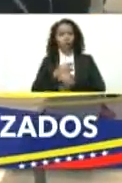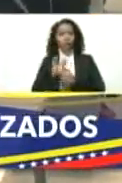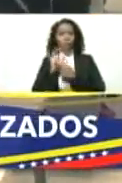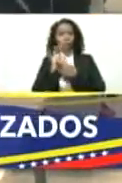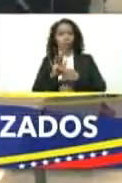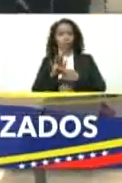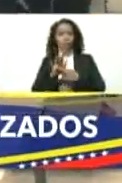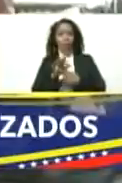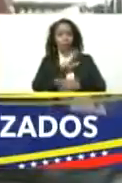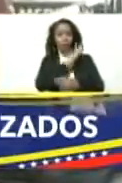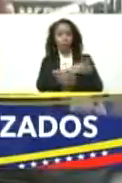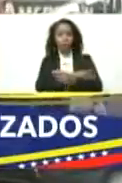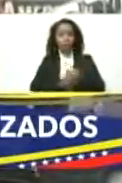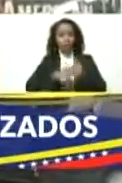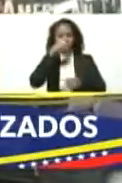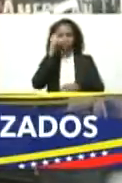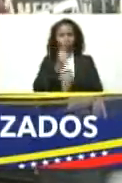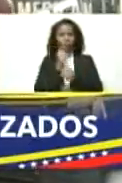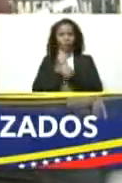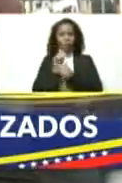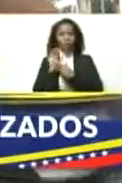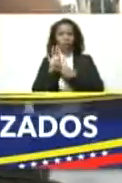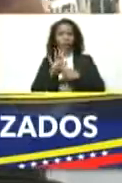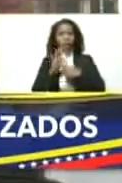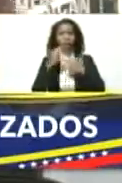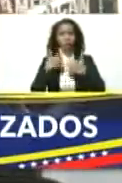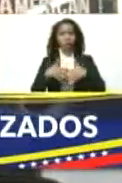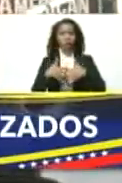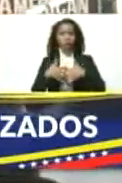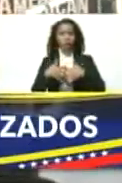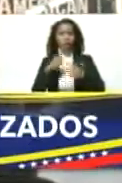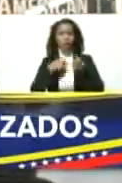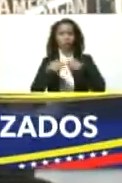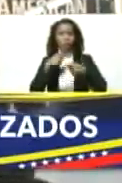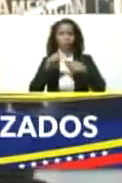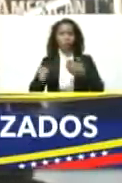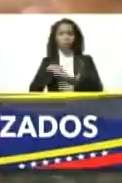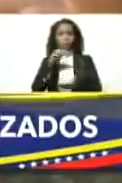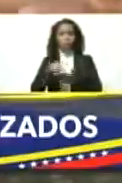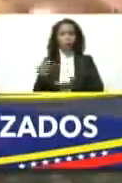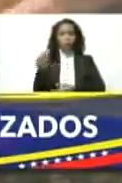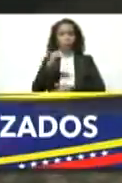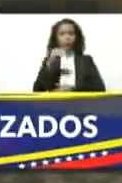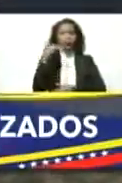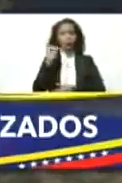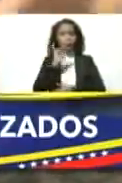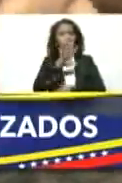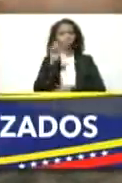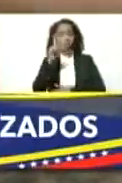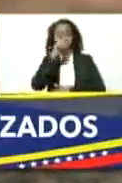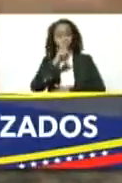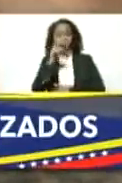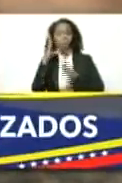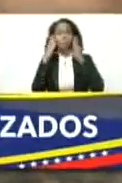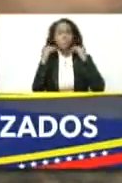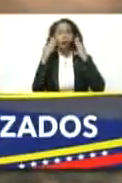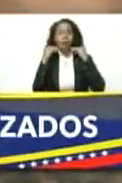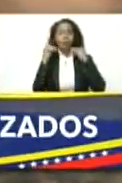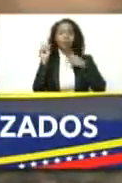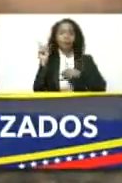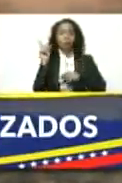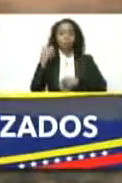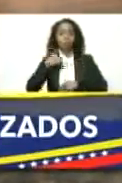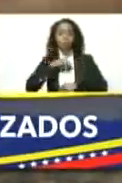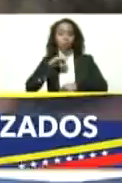de esta industria destacada del comercio nacional, que además tiene 50 años de experiencia en nuestro